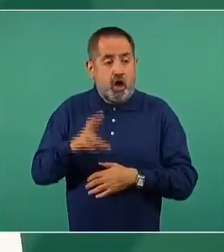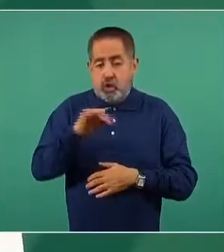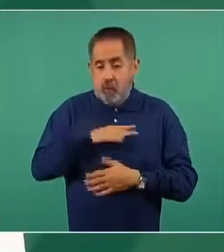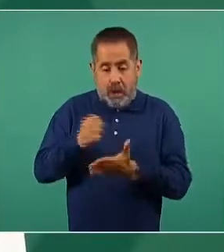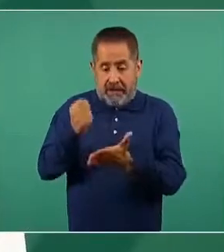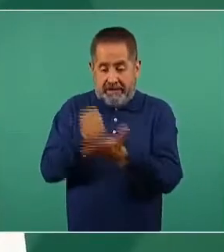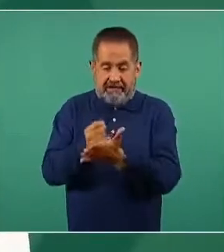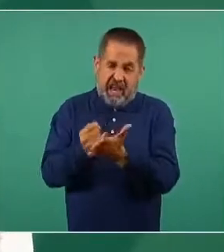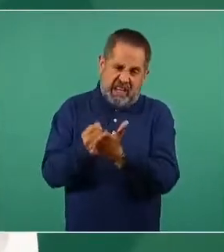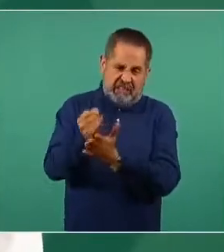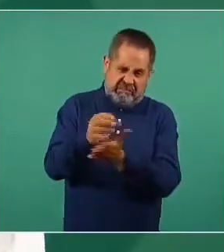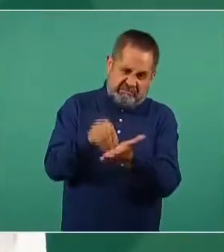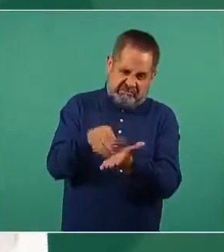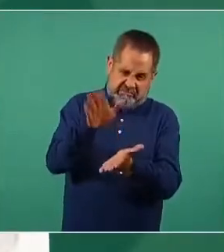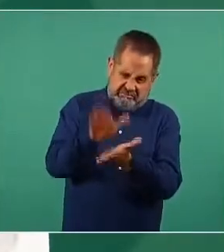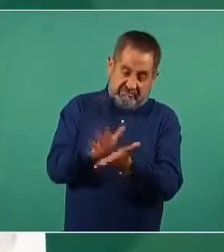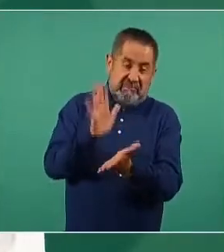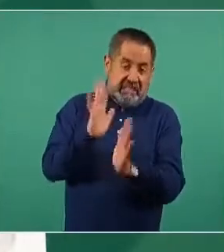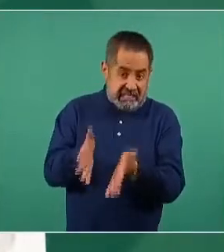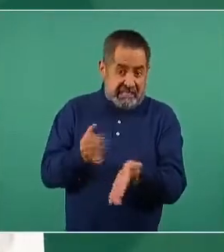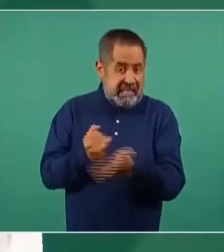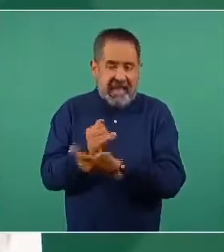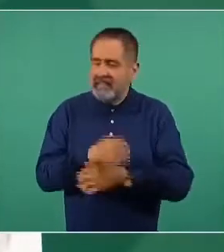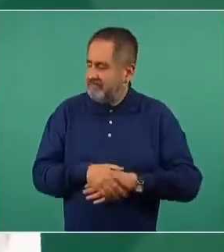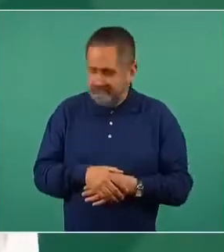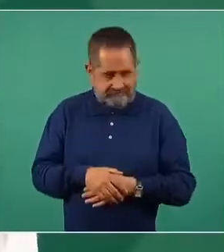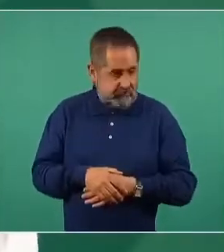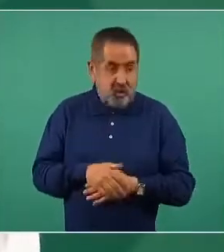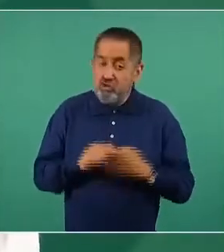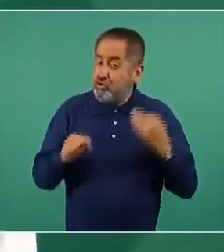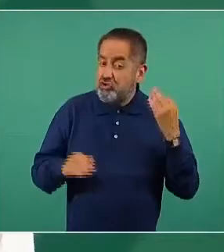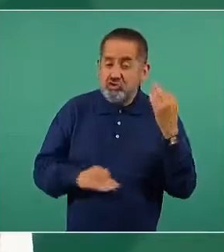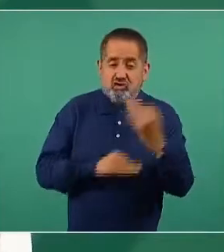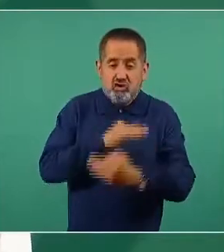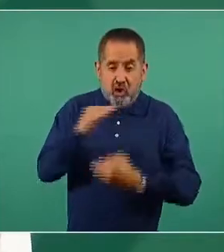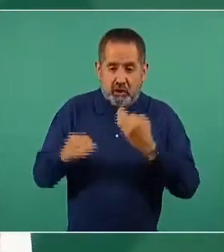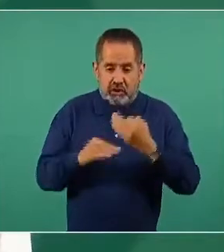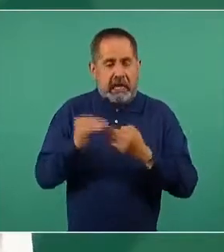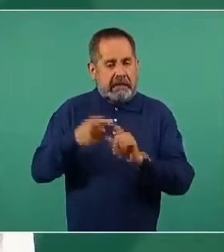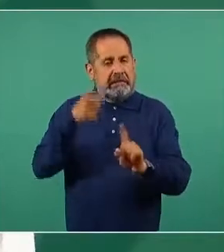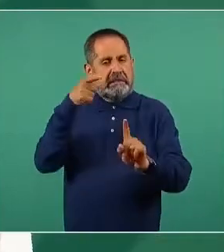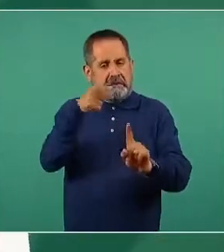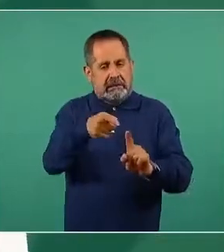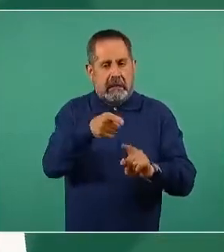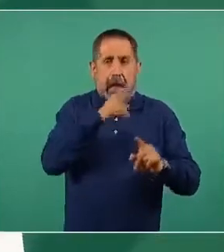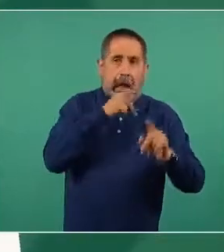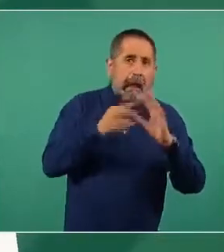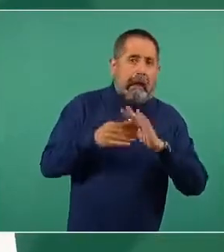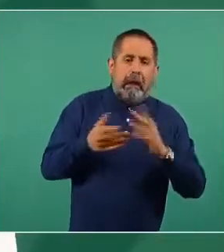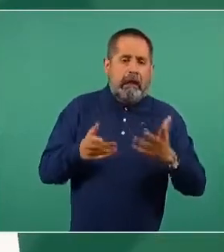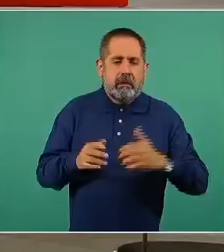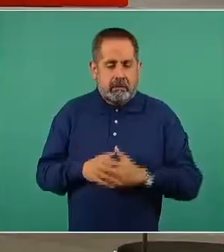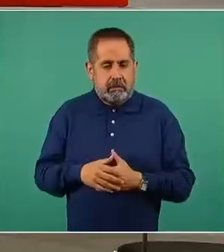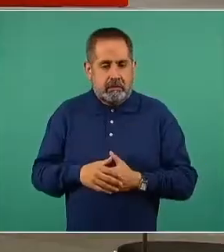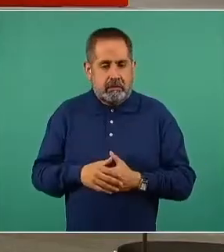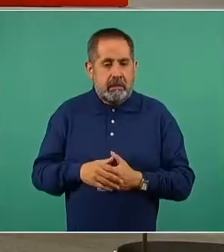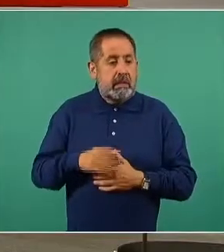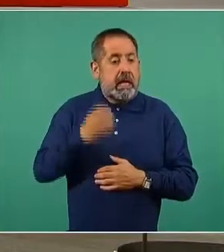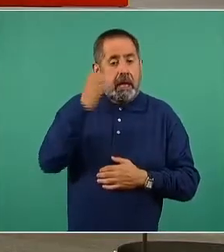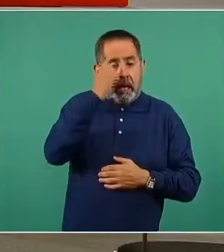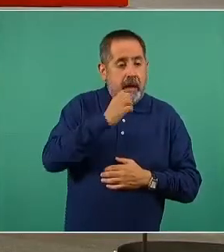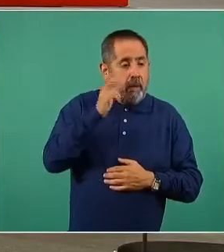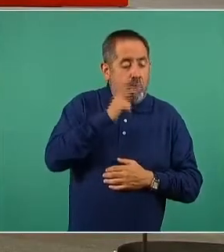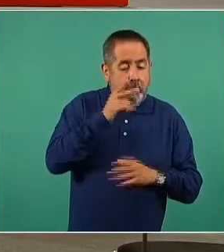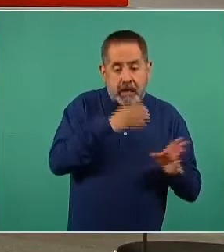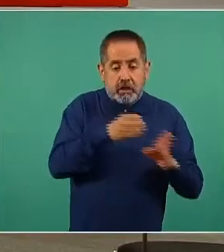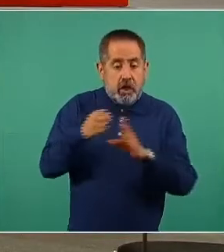registros definitivos. Entonces, esto lo menciono porque tiene una implicación directa sobre su inquietud. Los ensayos clínicos